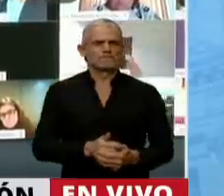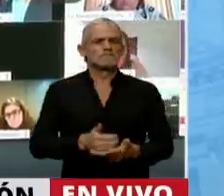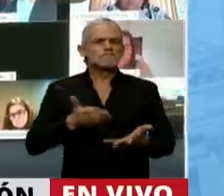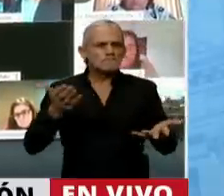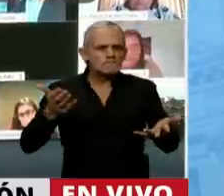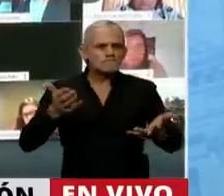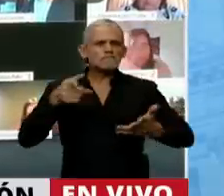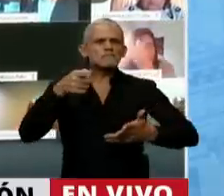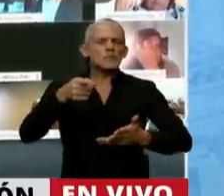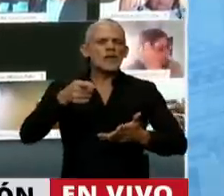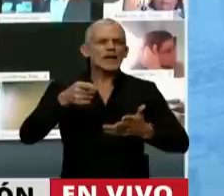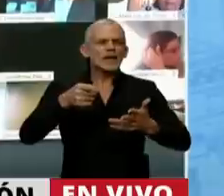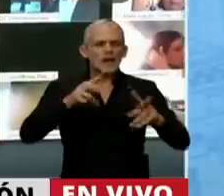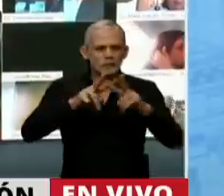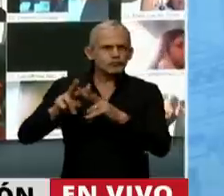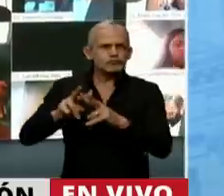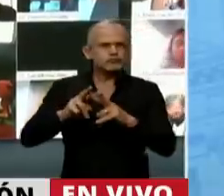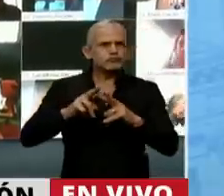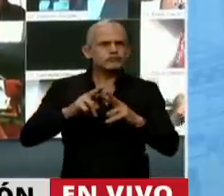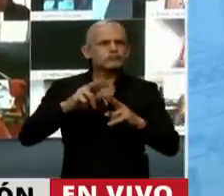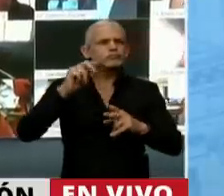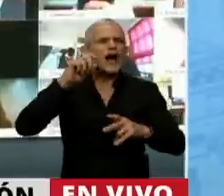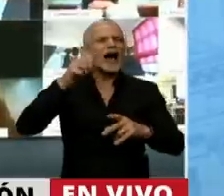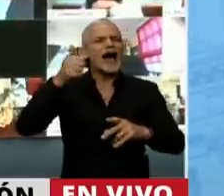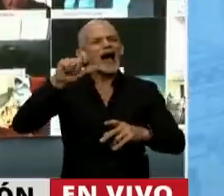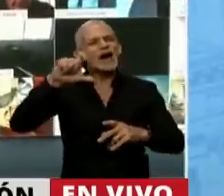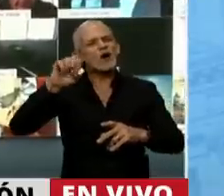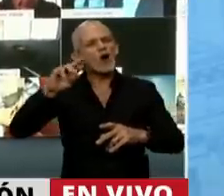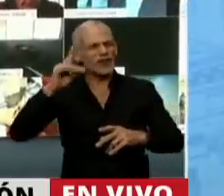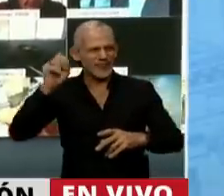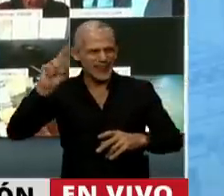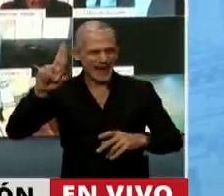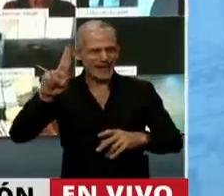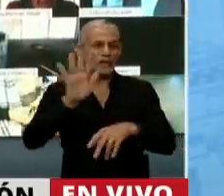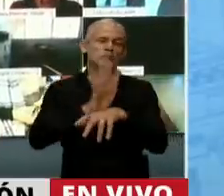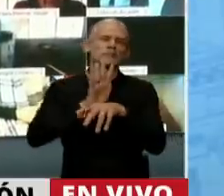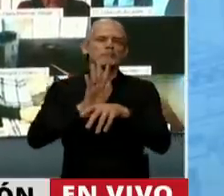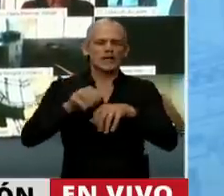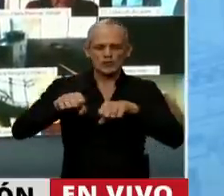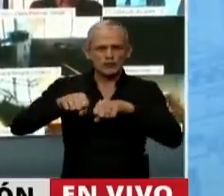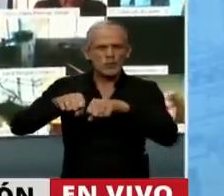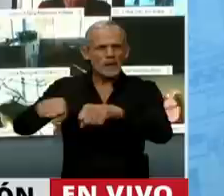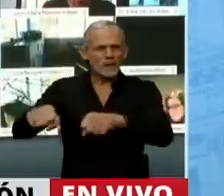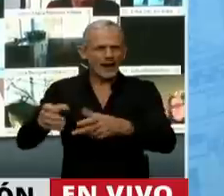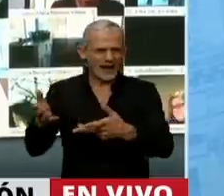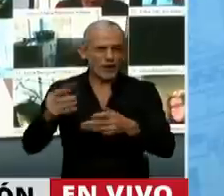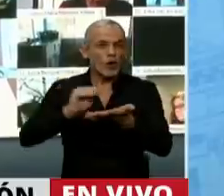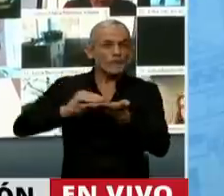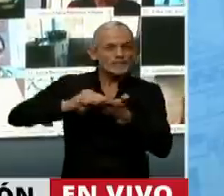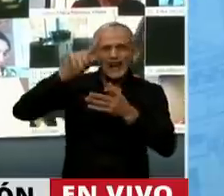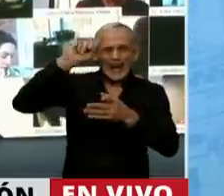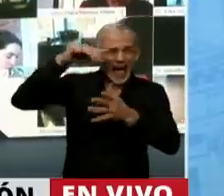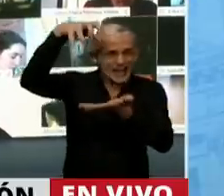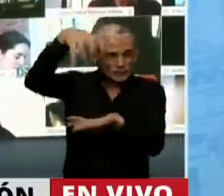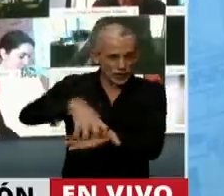La plataforma Acordar es una plataforma que es una góndola virtual. La idea, justamente, la Oficina Nacional de Compras de la Nación lo que